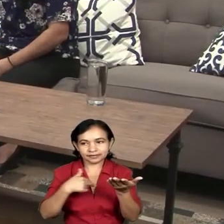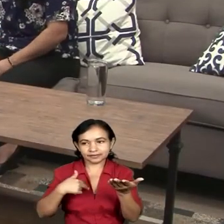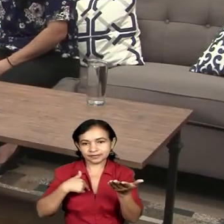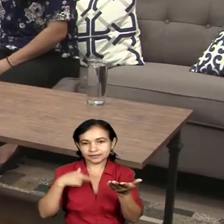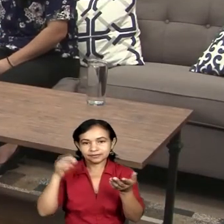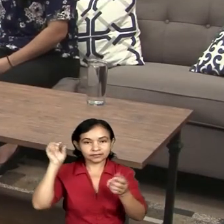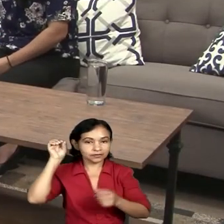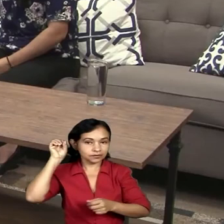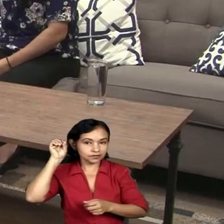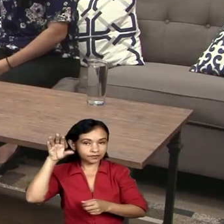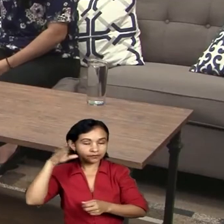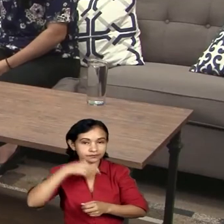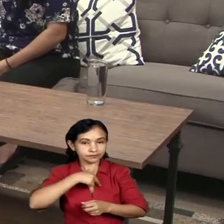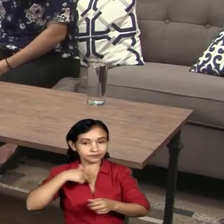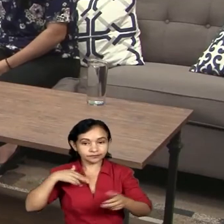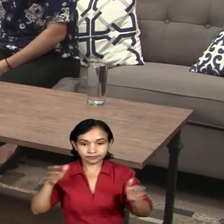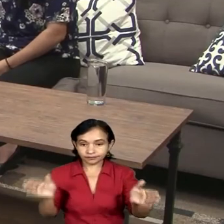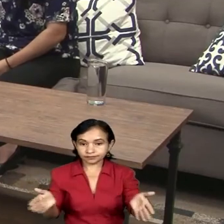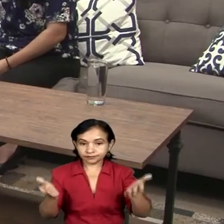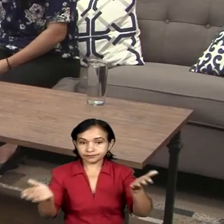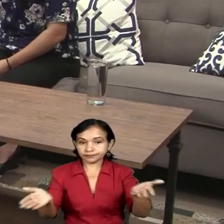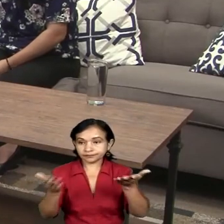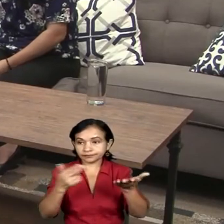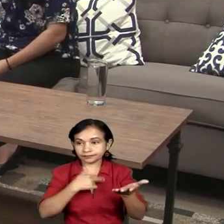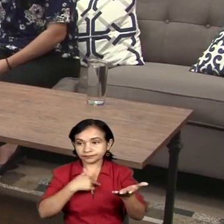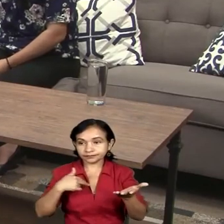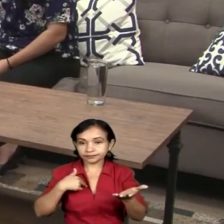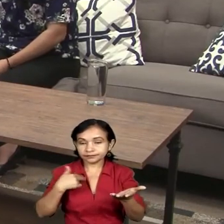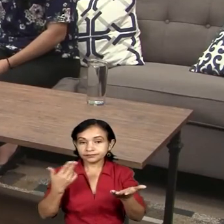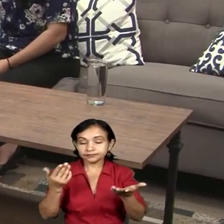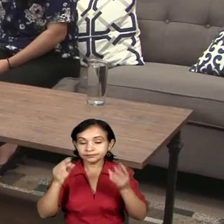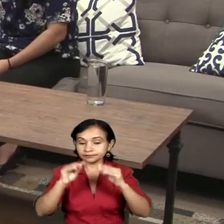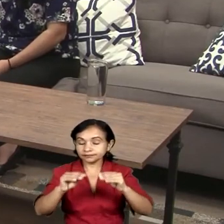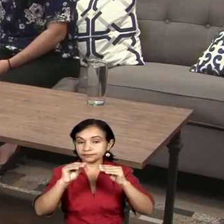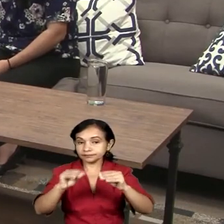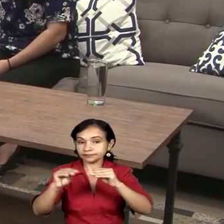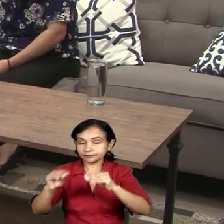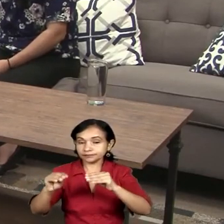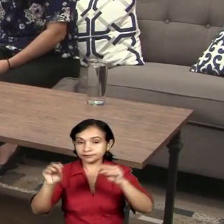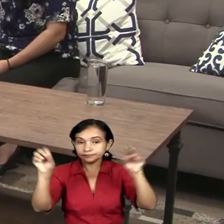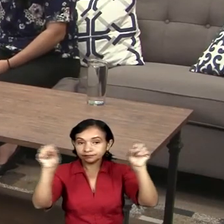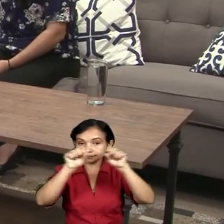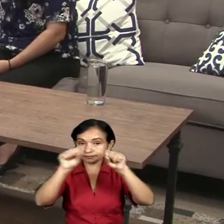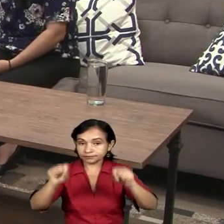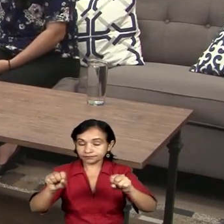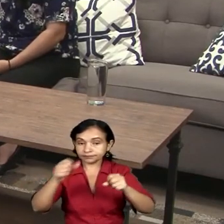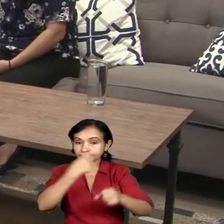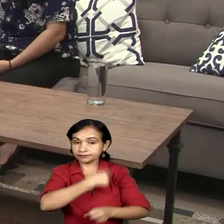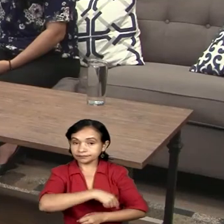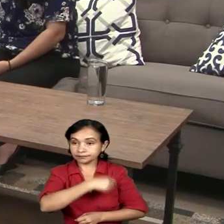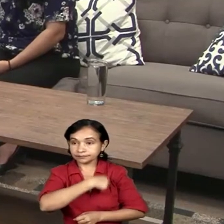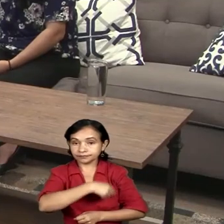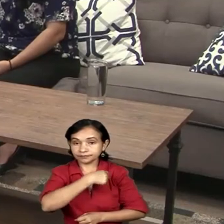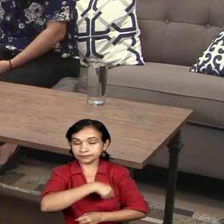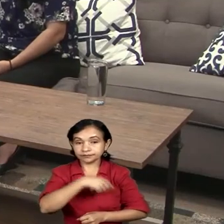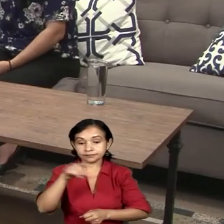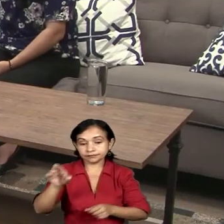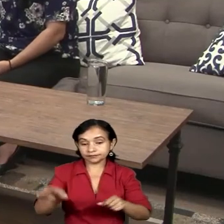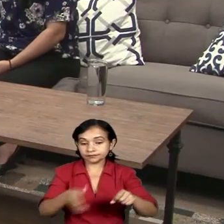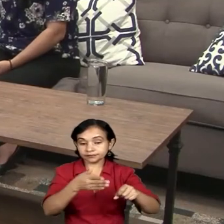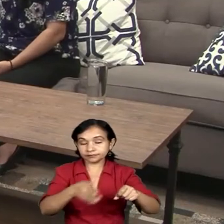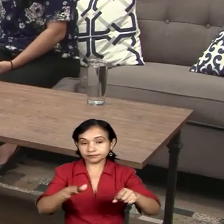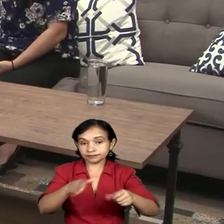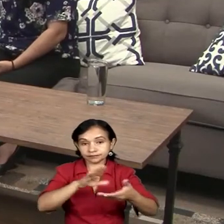través del INTUR han promovido, y también después de la formación técnica, capacitación de todas las escuelas a nivel de cocina en